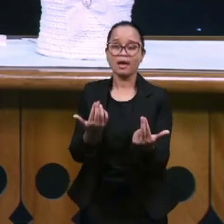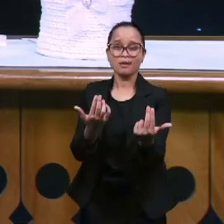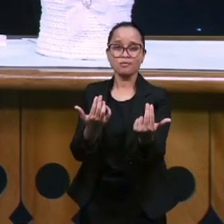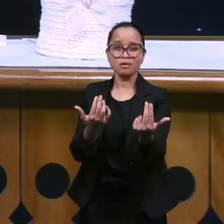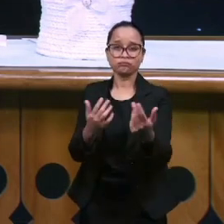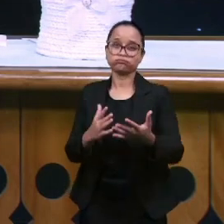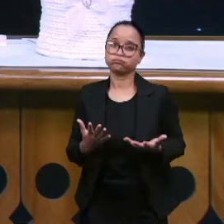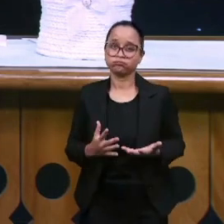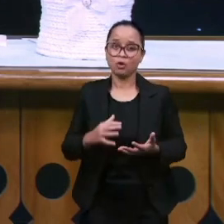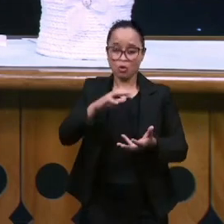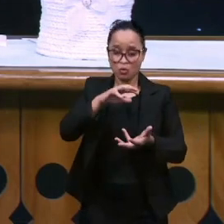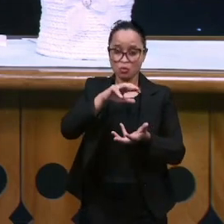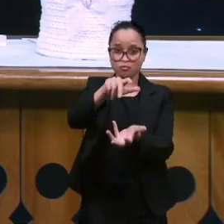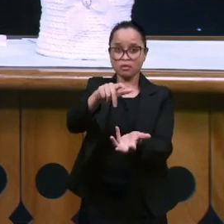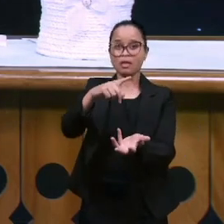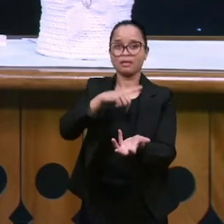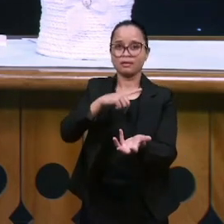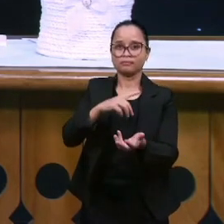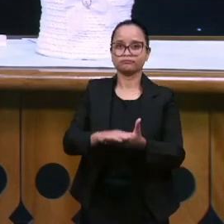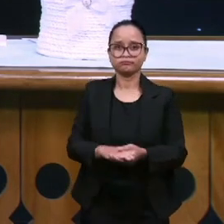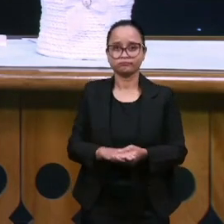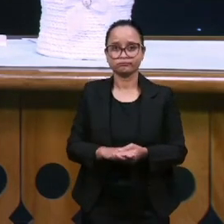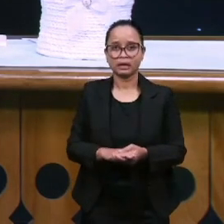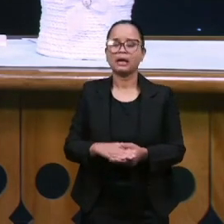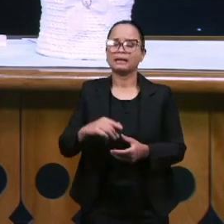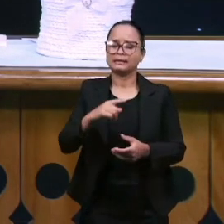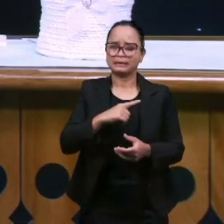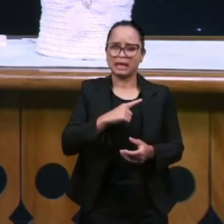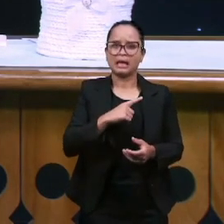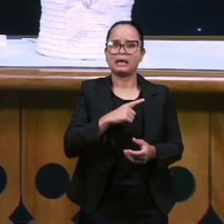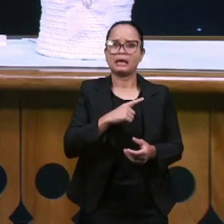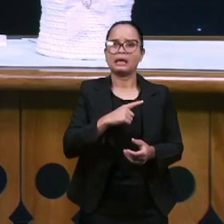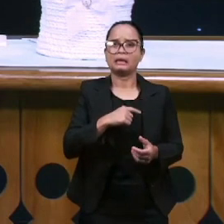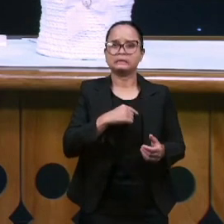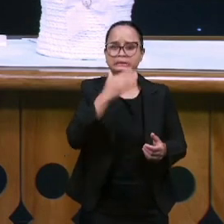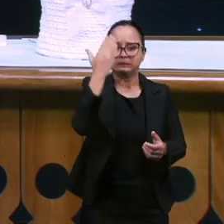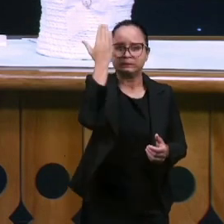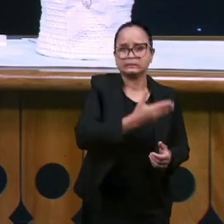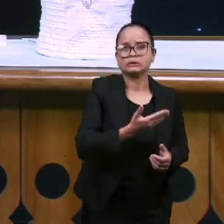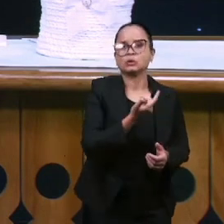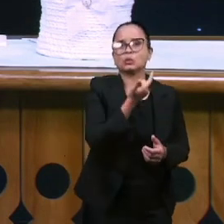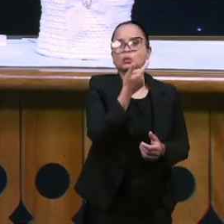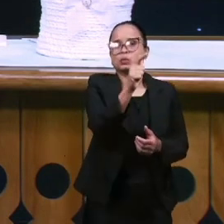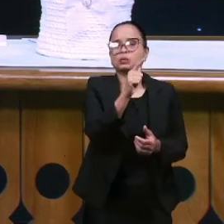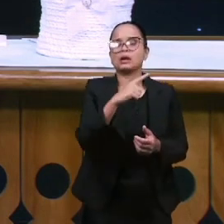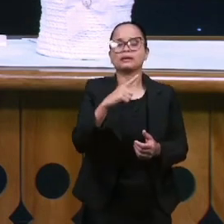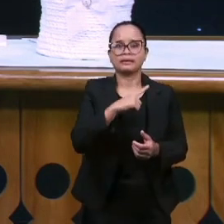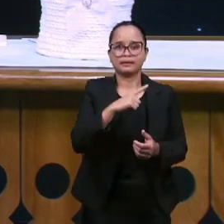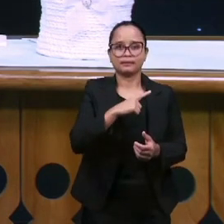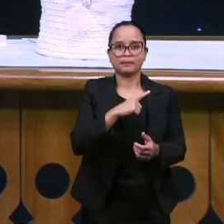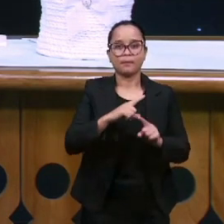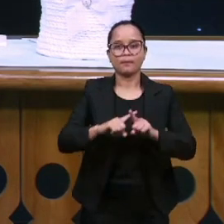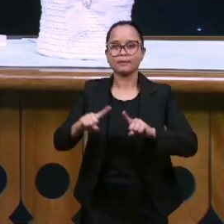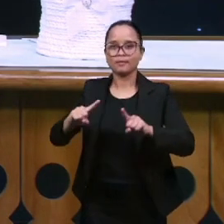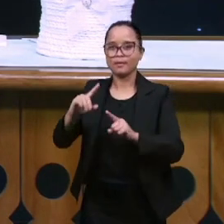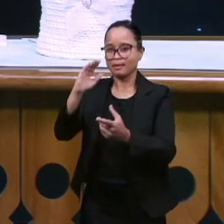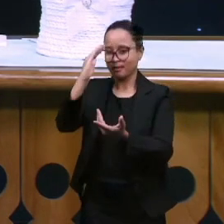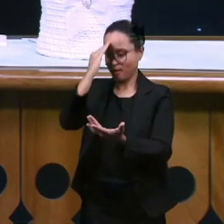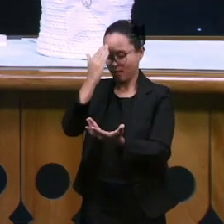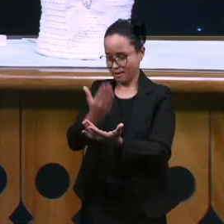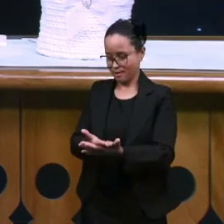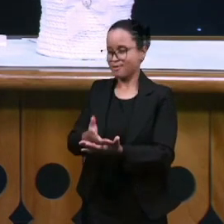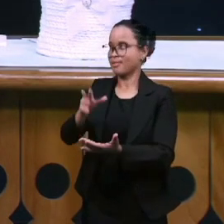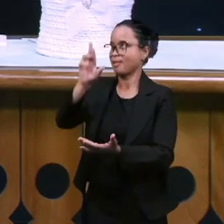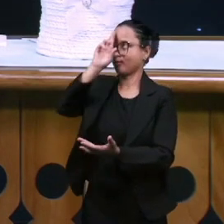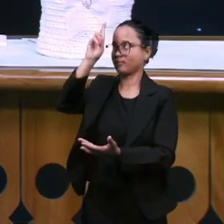está allí, los gigantes están al otro lado, y es necesario confiar en